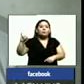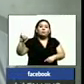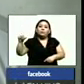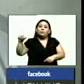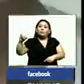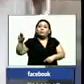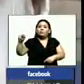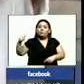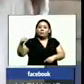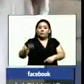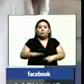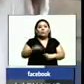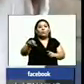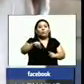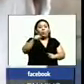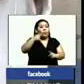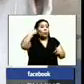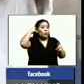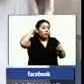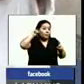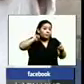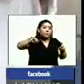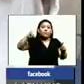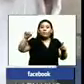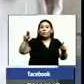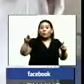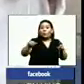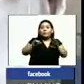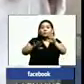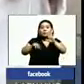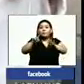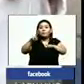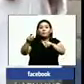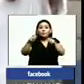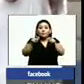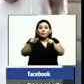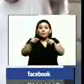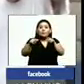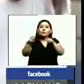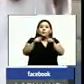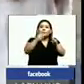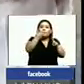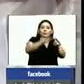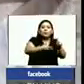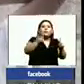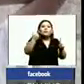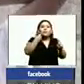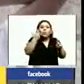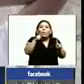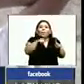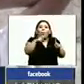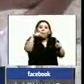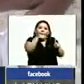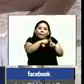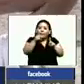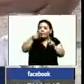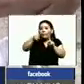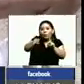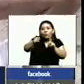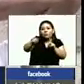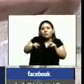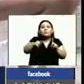Y Juan Manuel Posada De 16 años Fue detenido En el municipio De Concepción Batres Por el delito De violación